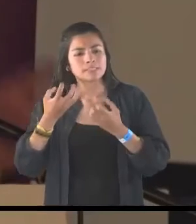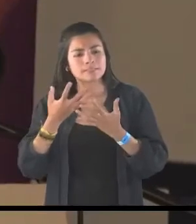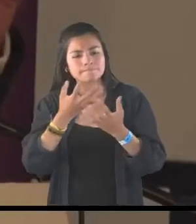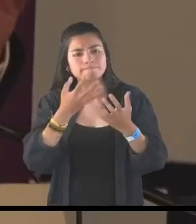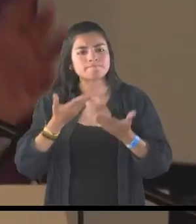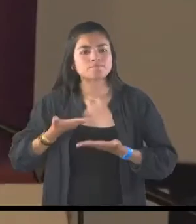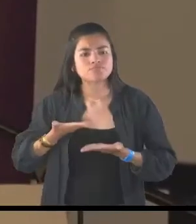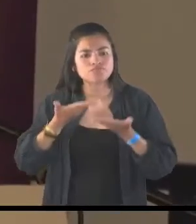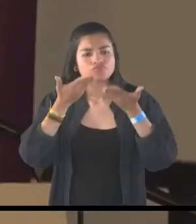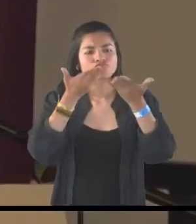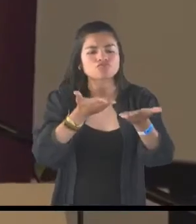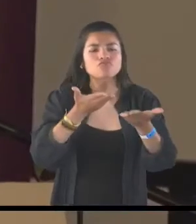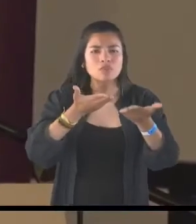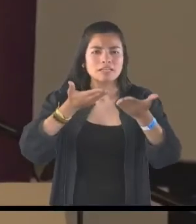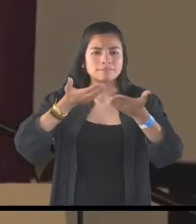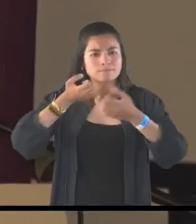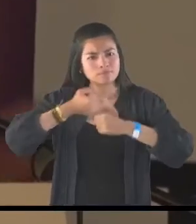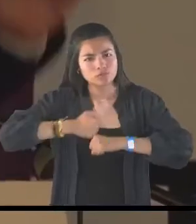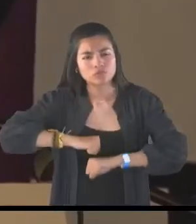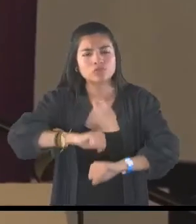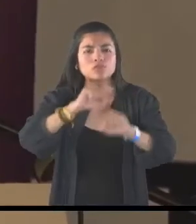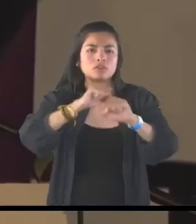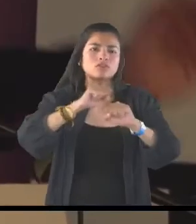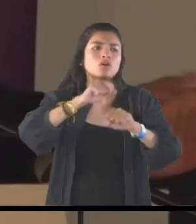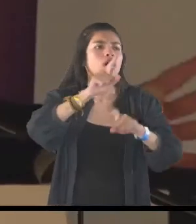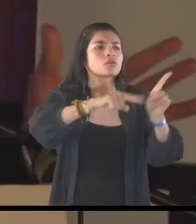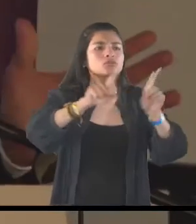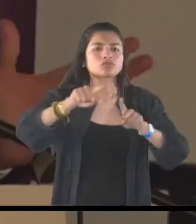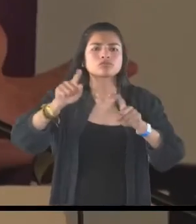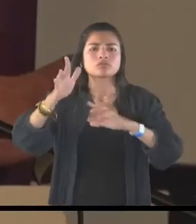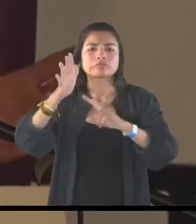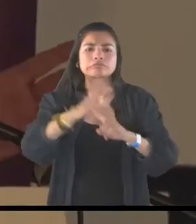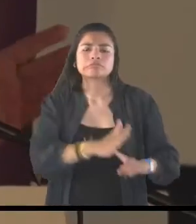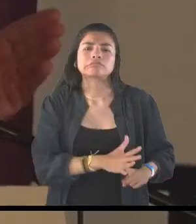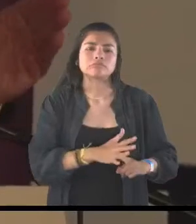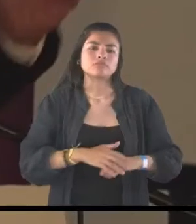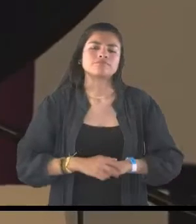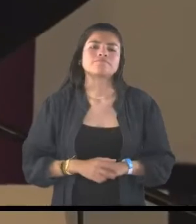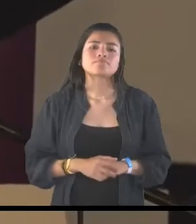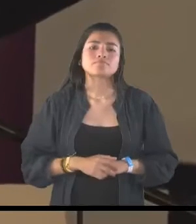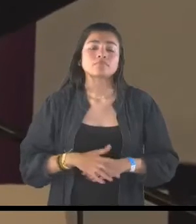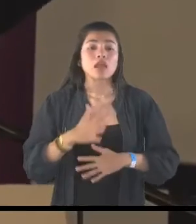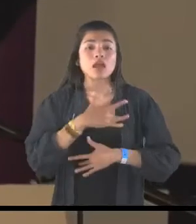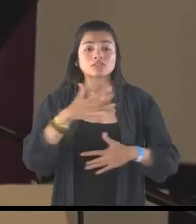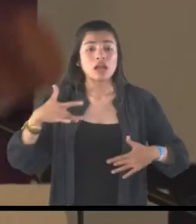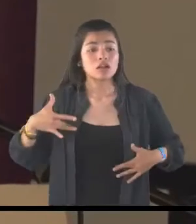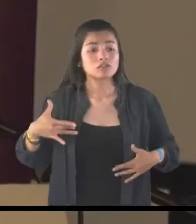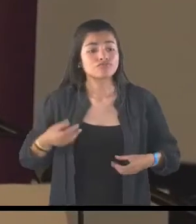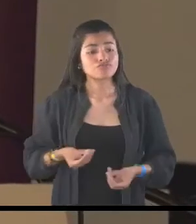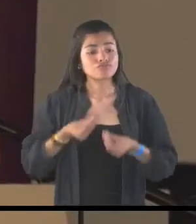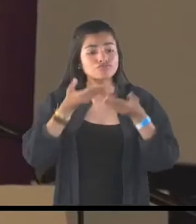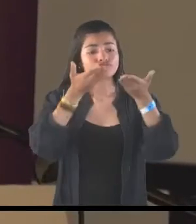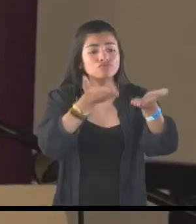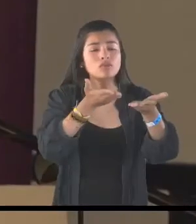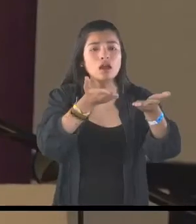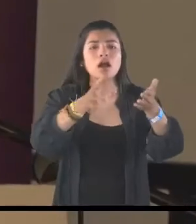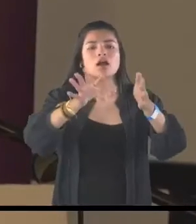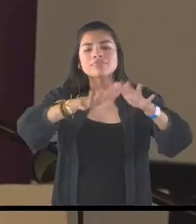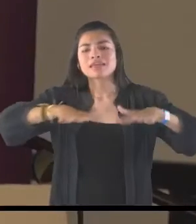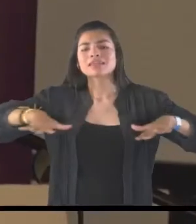excluida, y eso es lo que les duele. Queríamos llevarles la salud a esos territorios donde hace una semana murió un